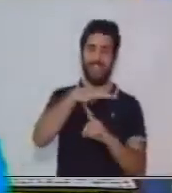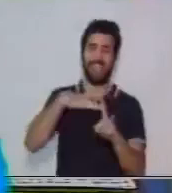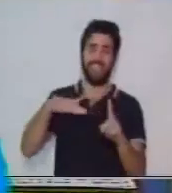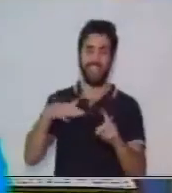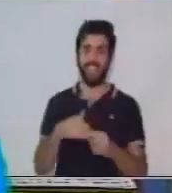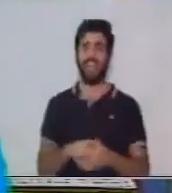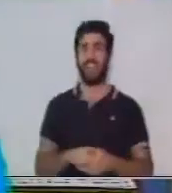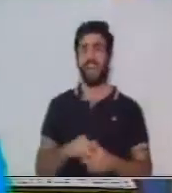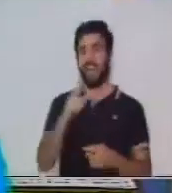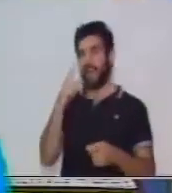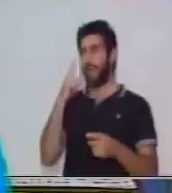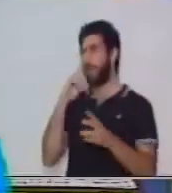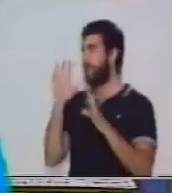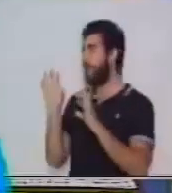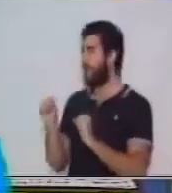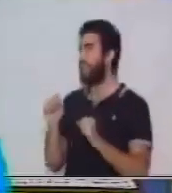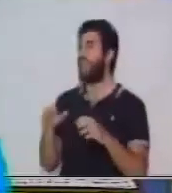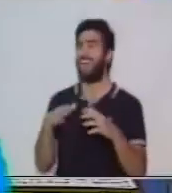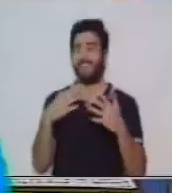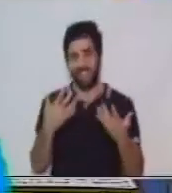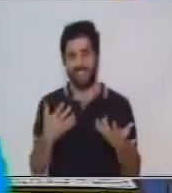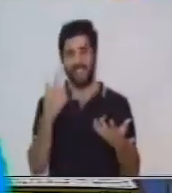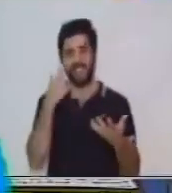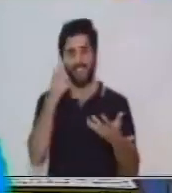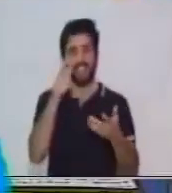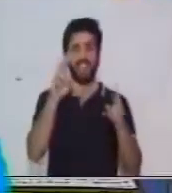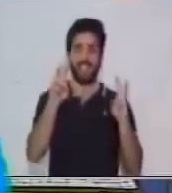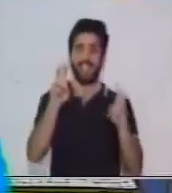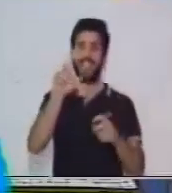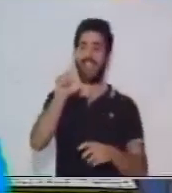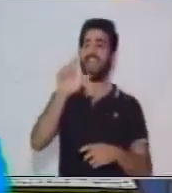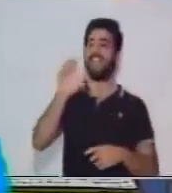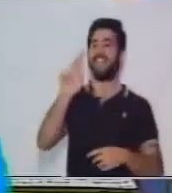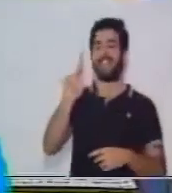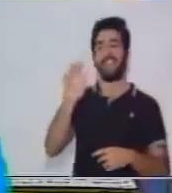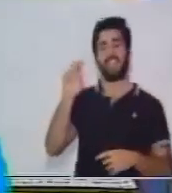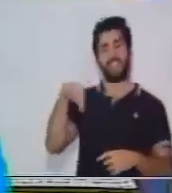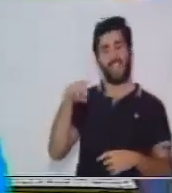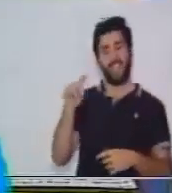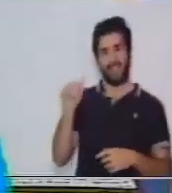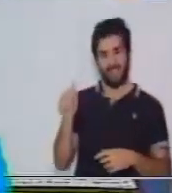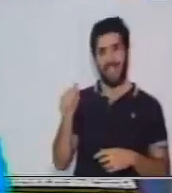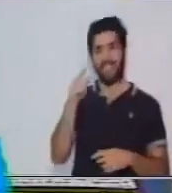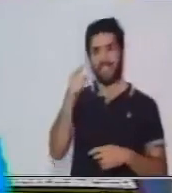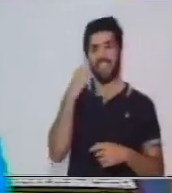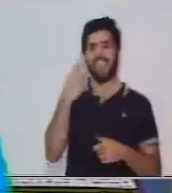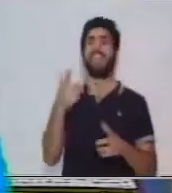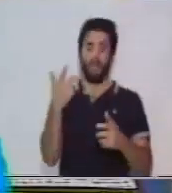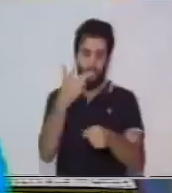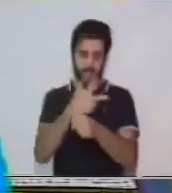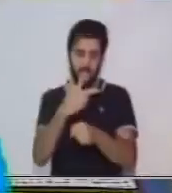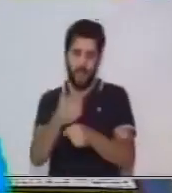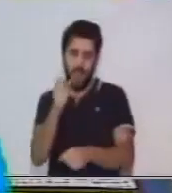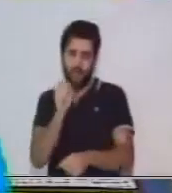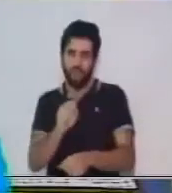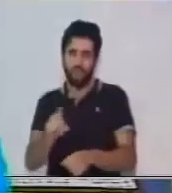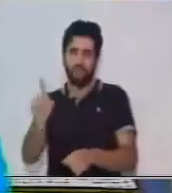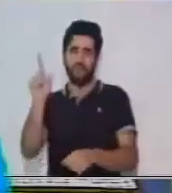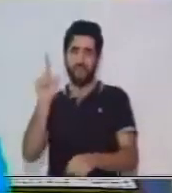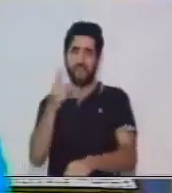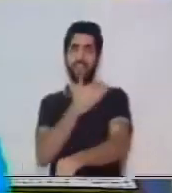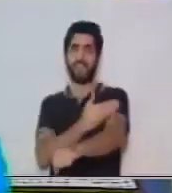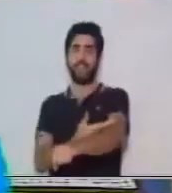¿Han escuchado leyendas? ¿Qué tipo de leyendas han escuchado?